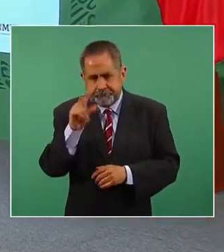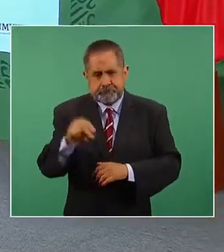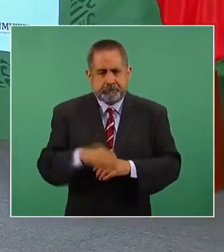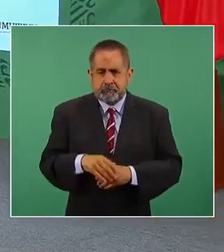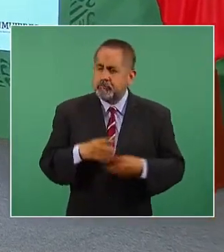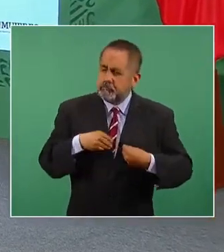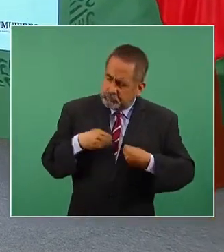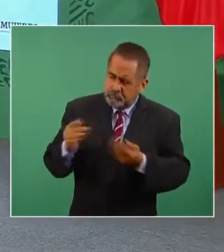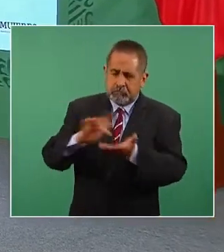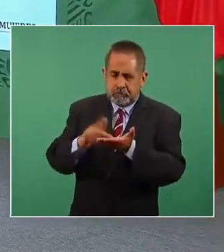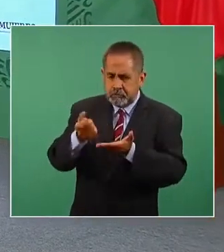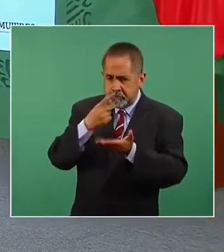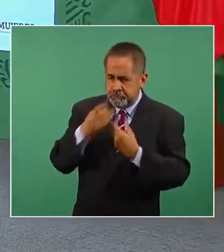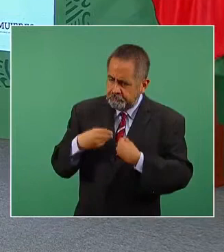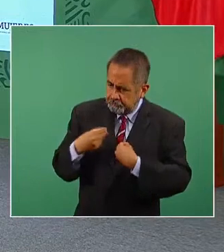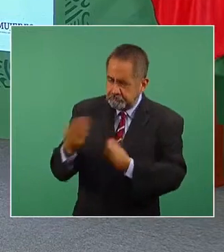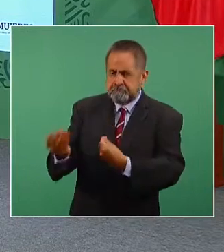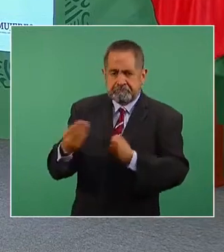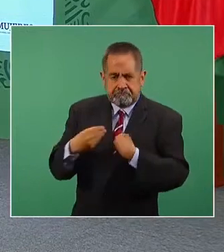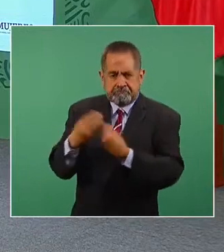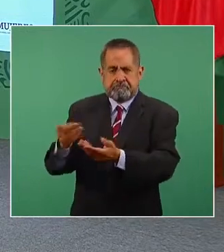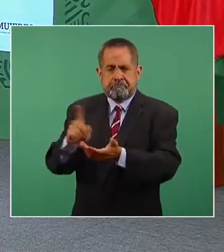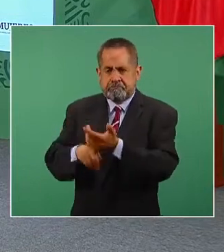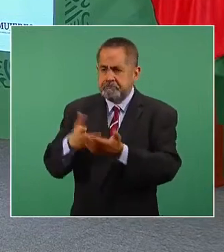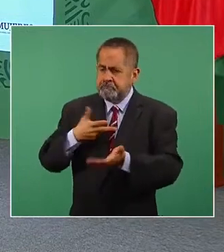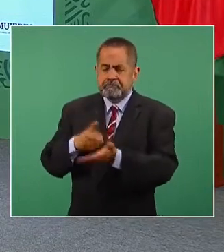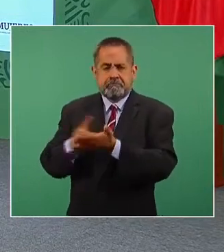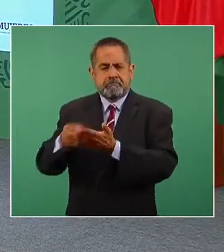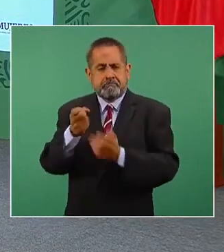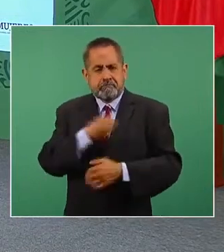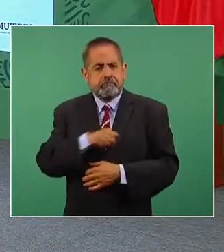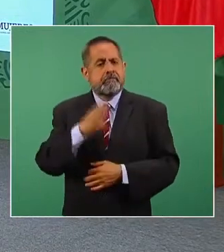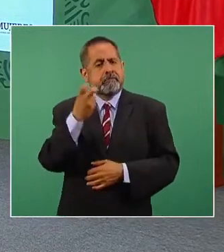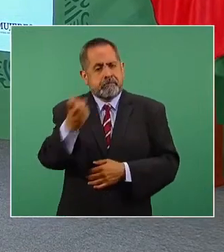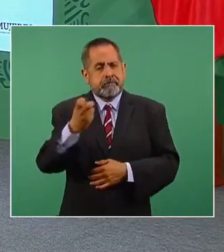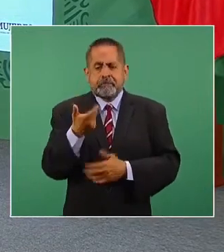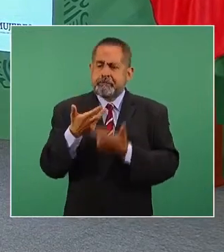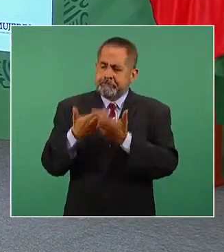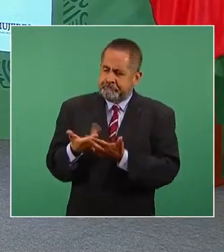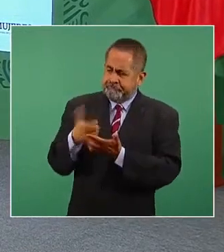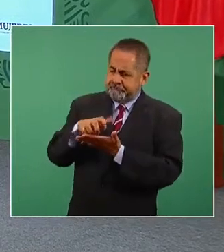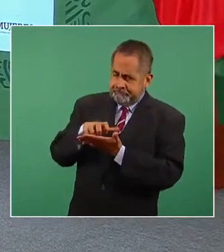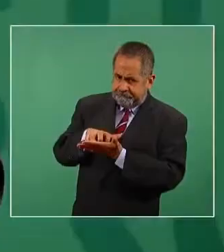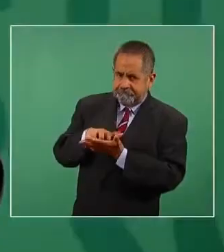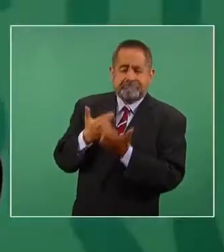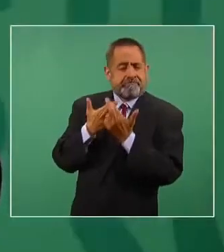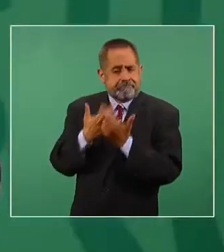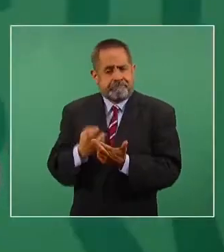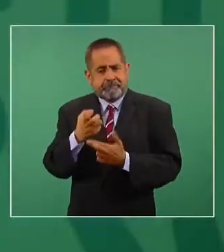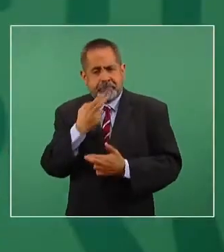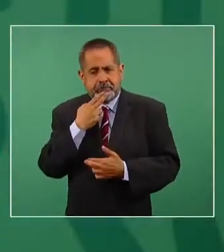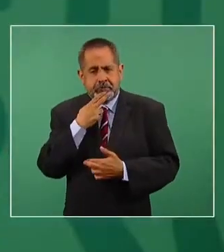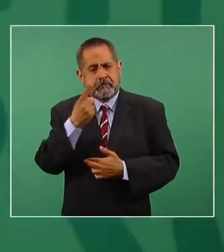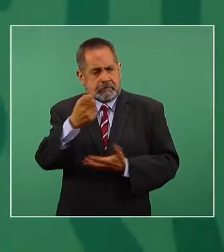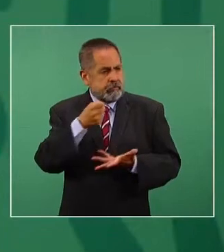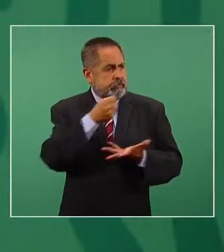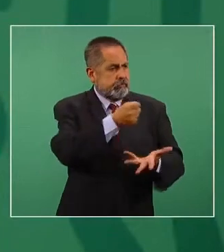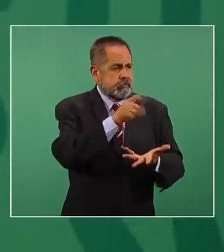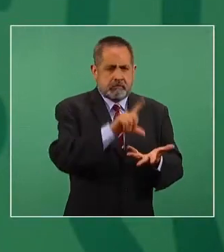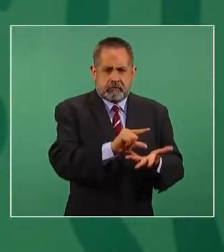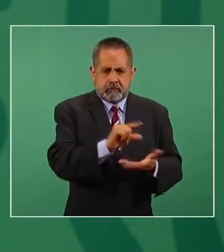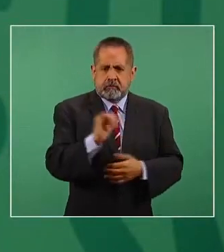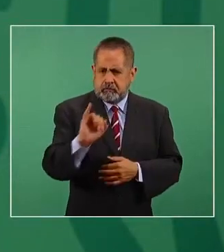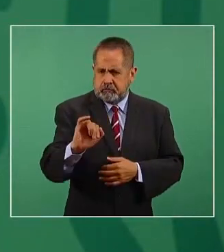sino que se garantice el derecho a la salud. Para eso son los ahorros. Esas son las reducciones.